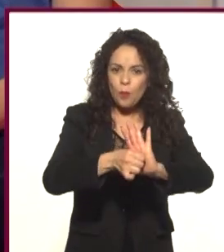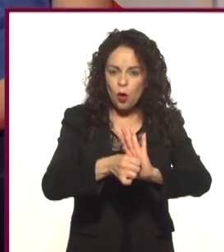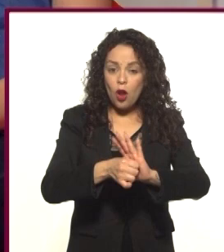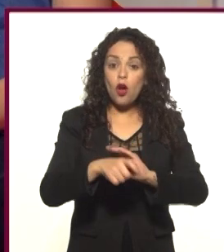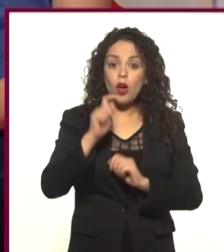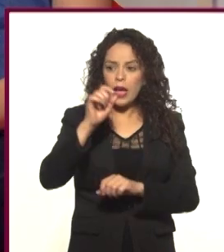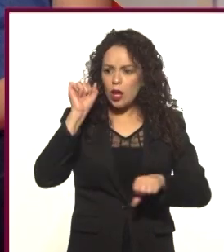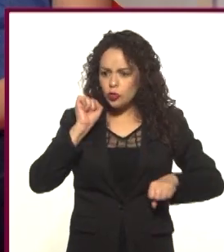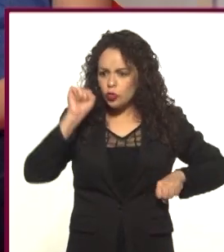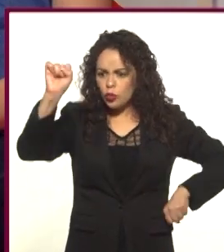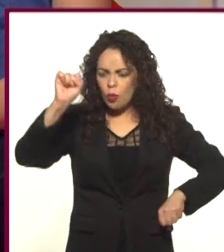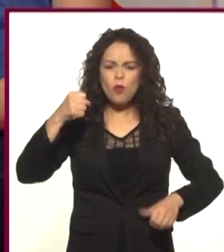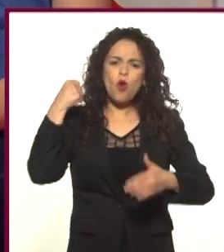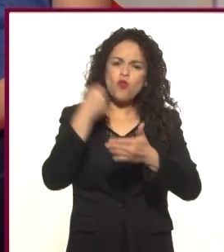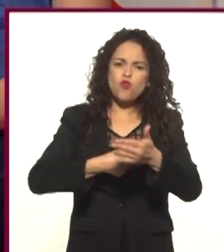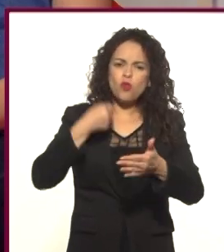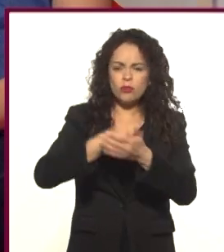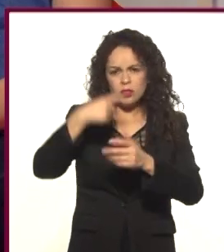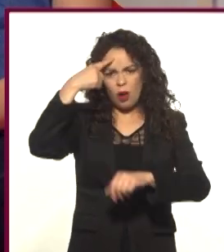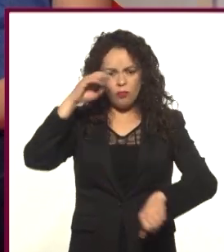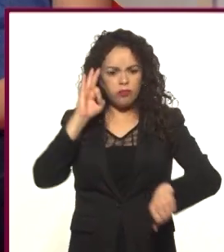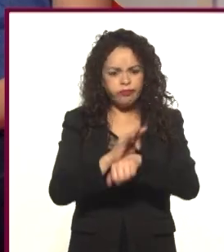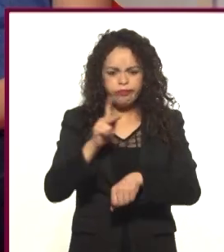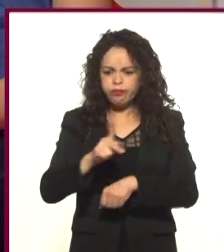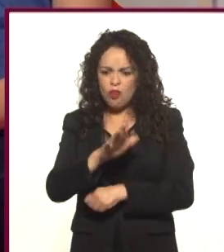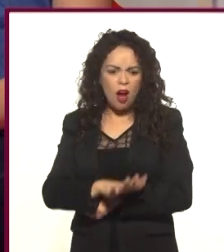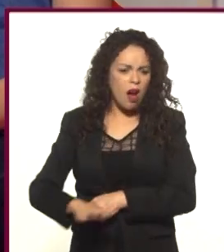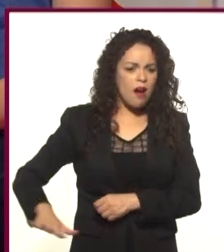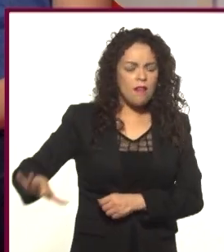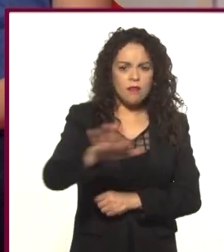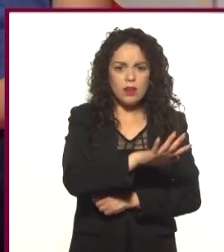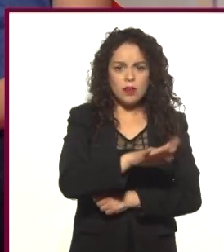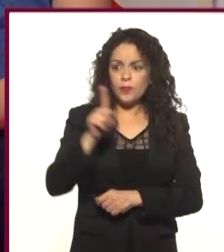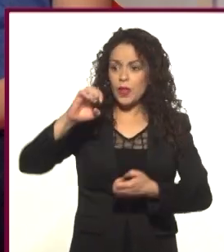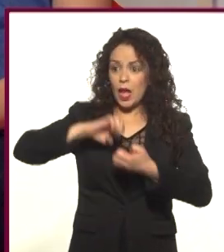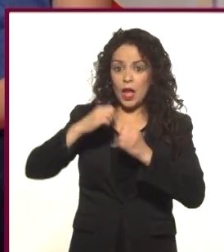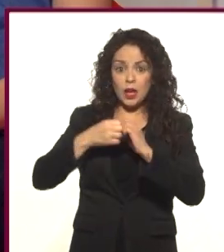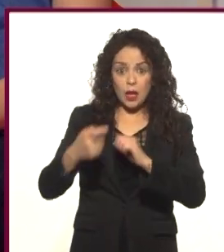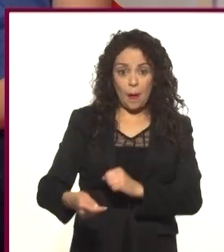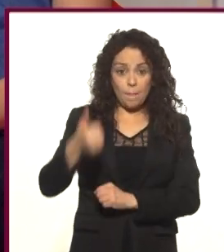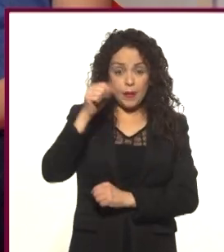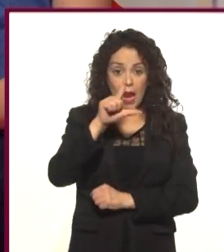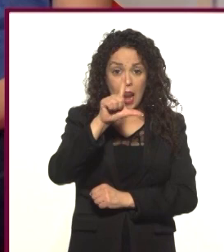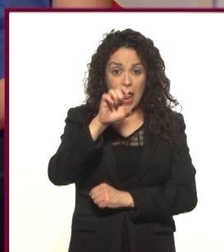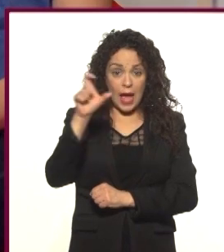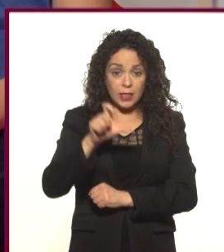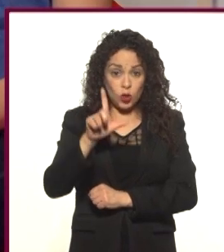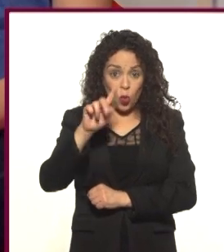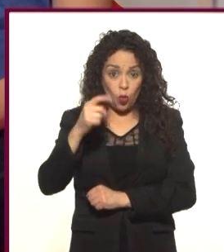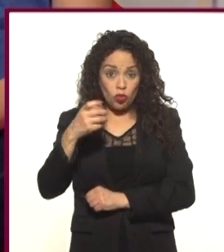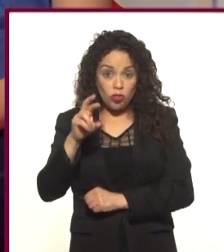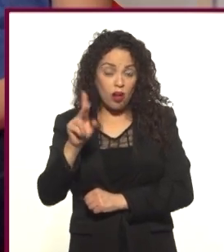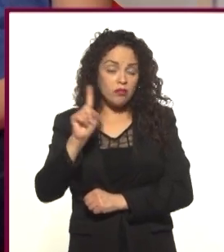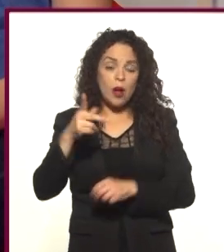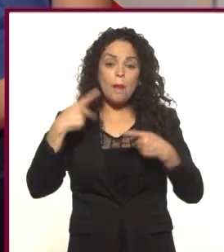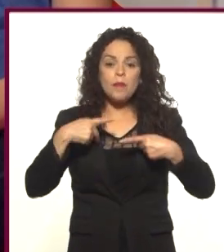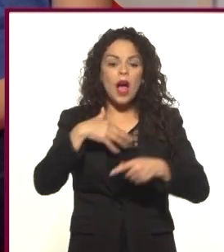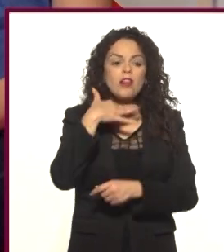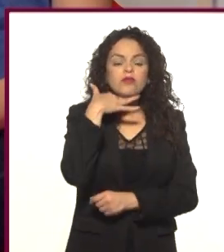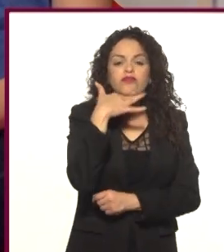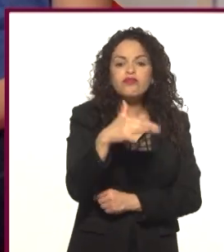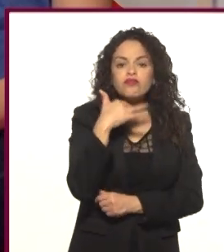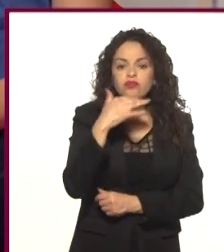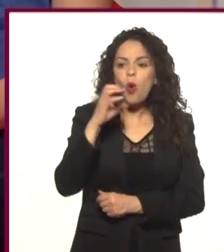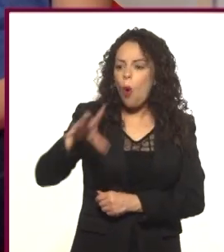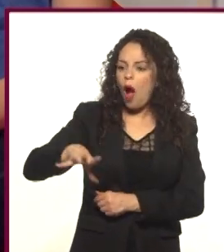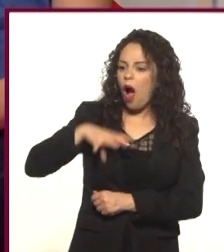que luchaba por el pueblo. De hecho, sus primeros enemigos no fueron Lex Luthor ni Darkseid, eran las personas corruptas o